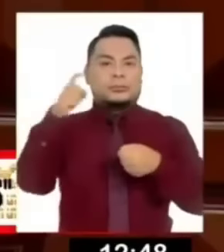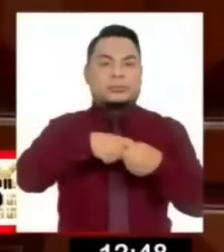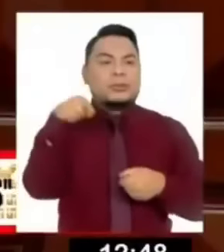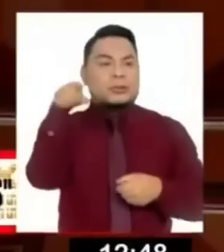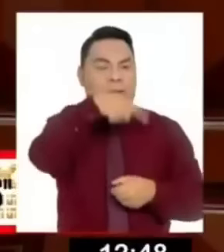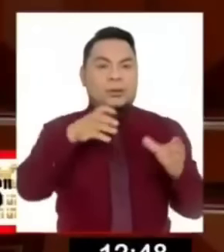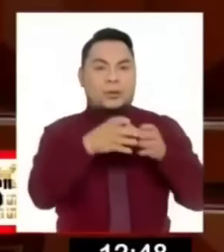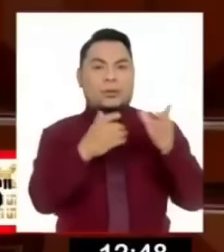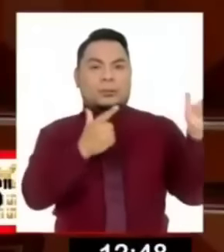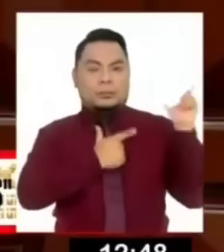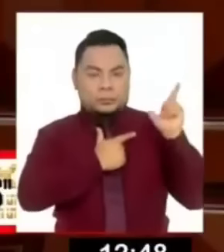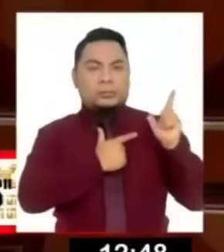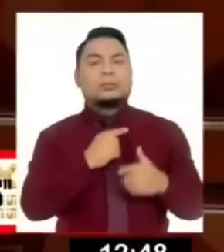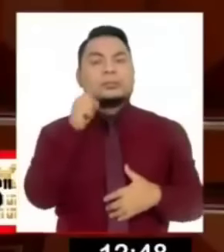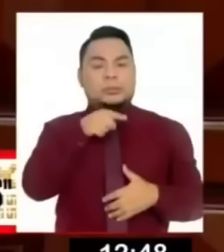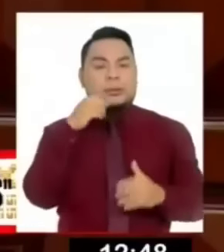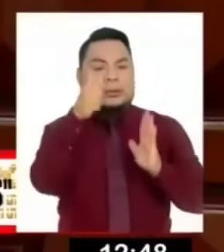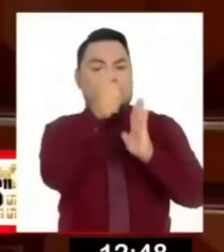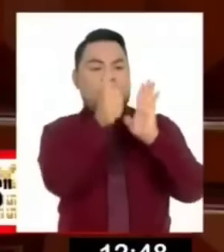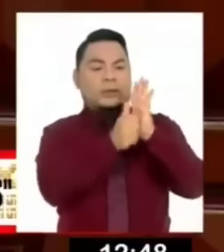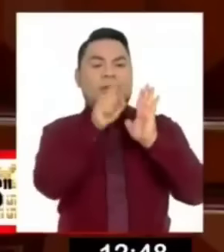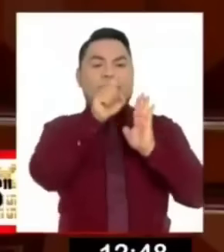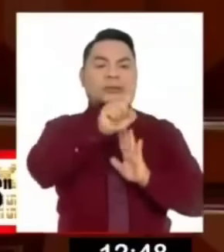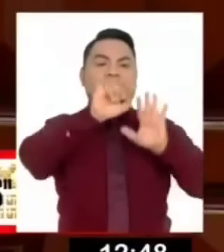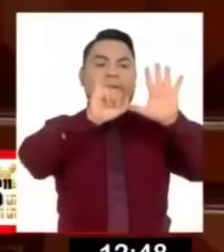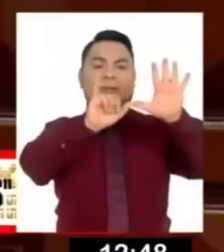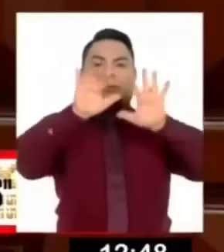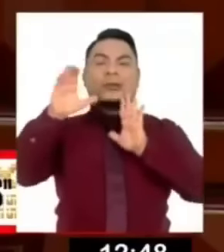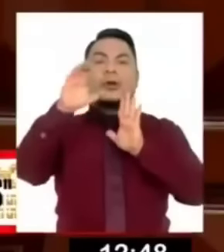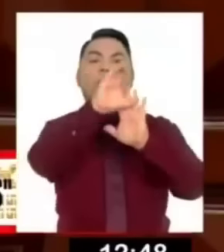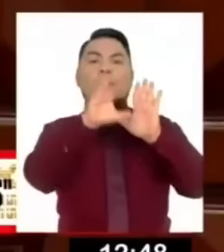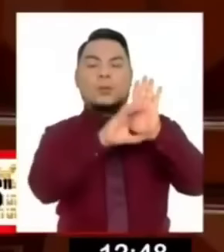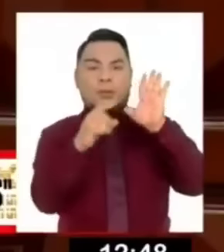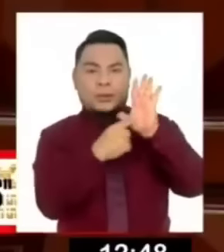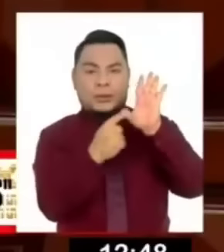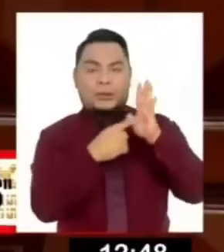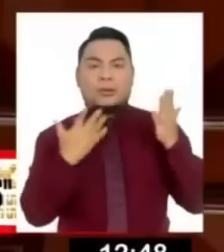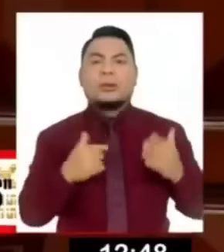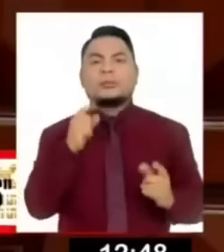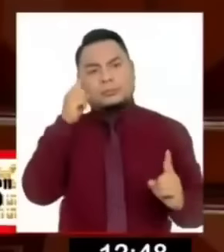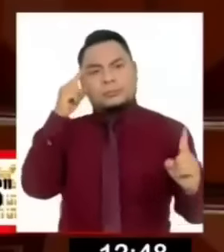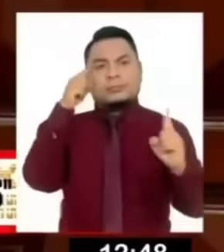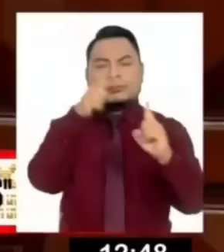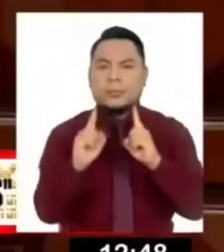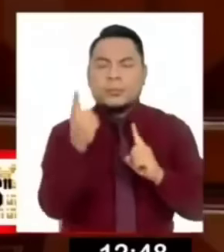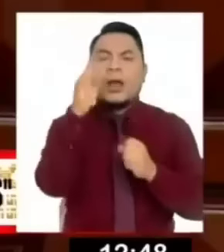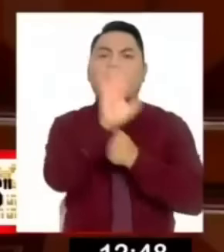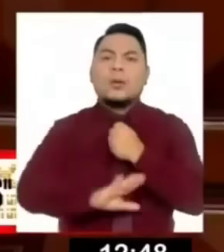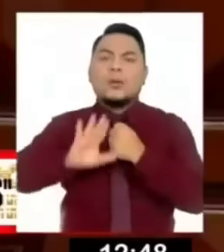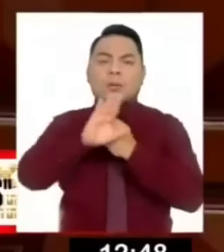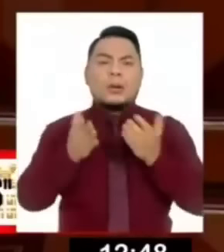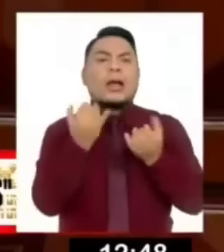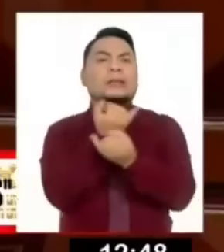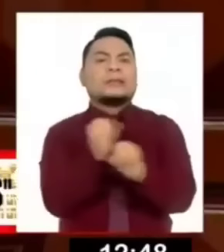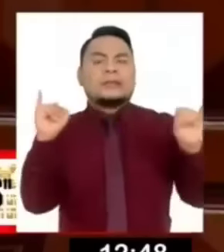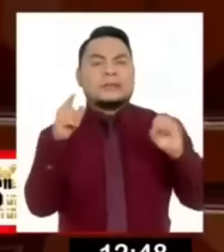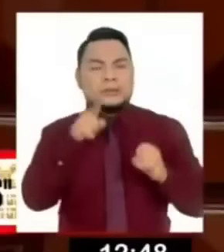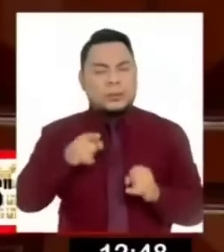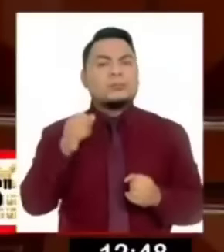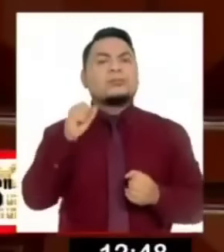tienen, como se establece el artículo 165 de la Constitución, la finalidad primordial de garantizar la independencia,